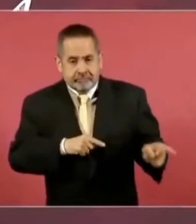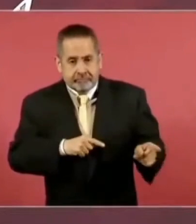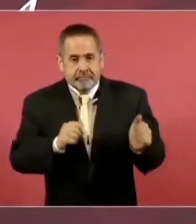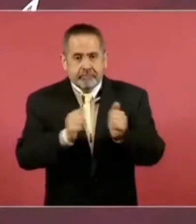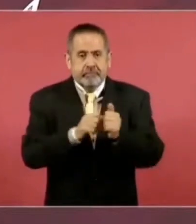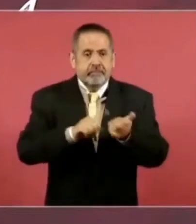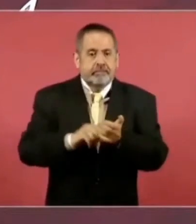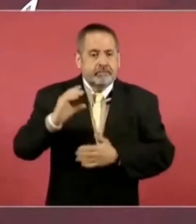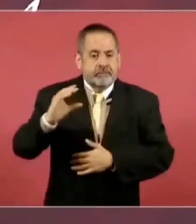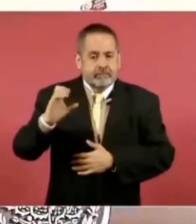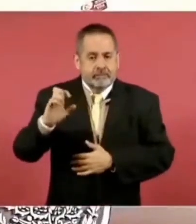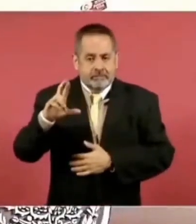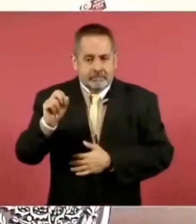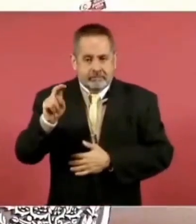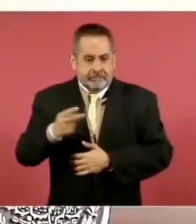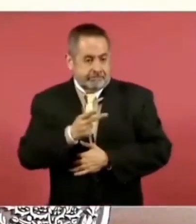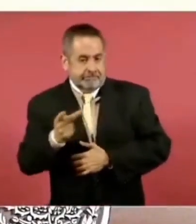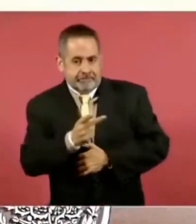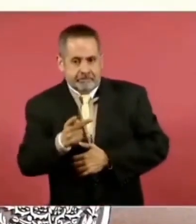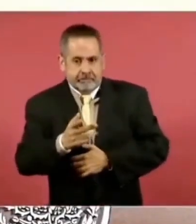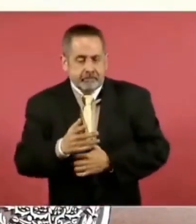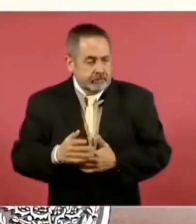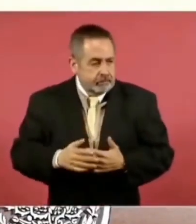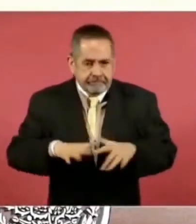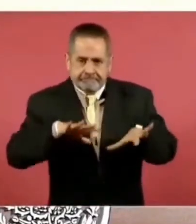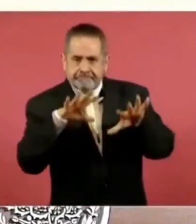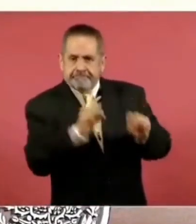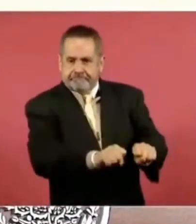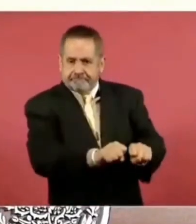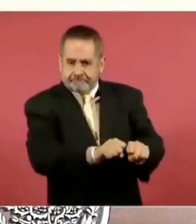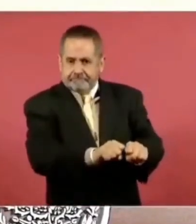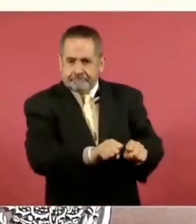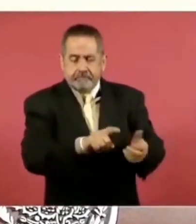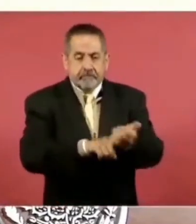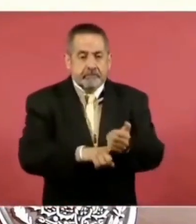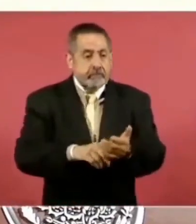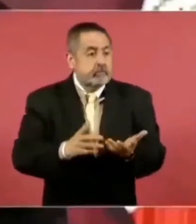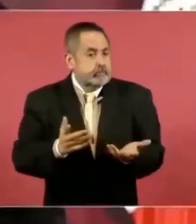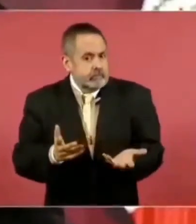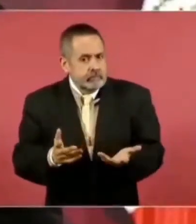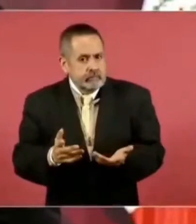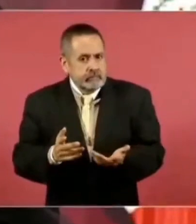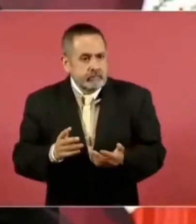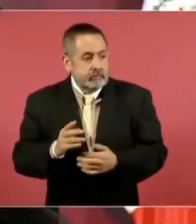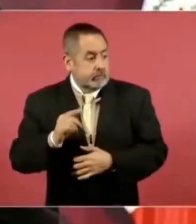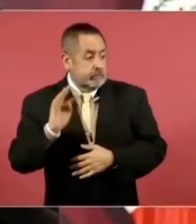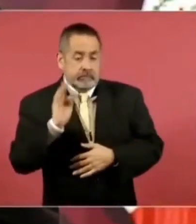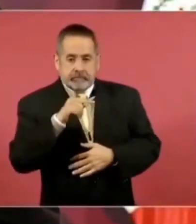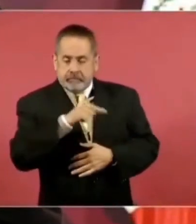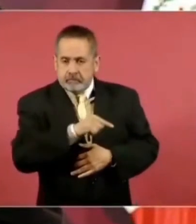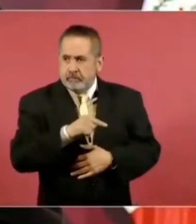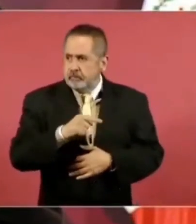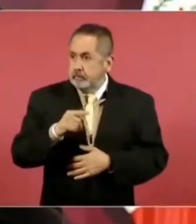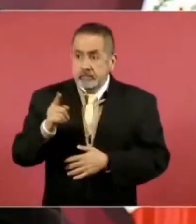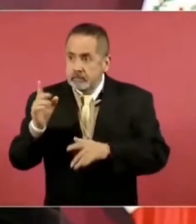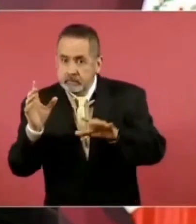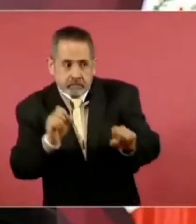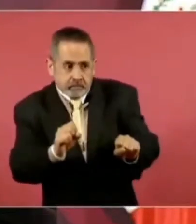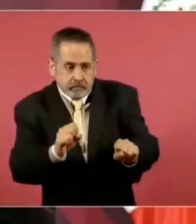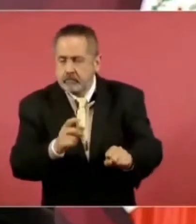Cerón. Entonces se les detiene y en vez de